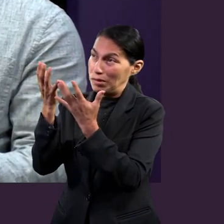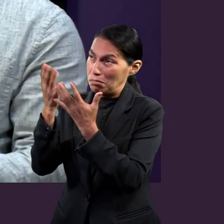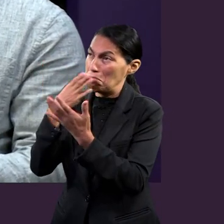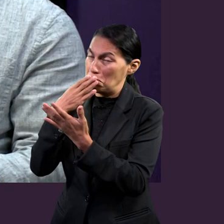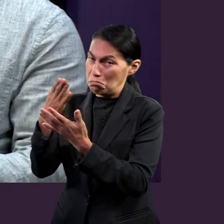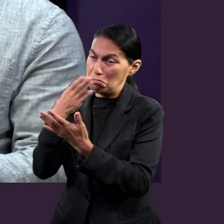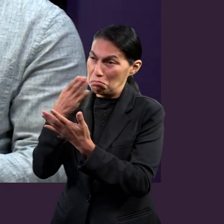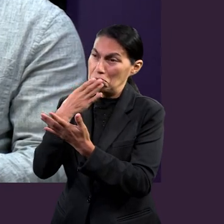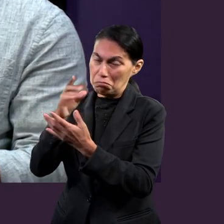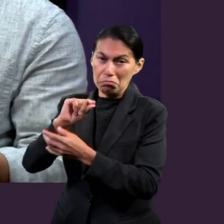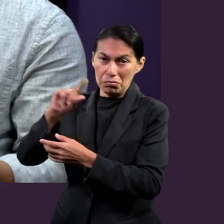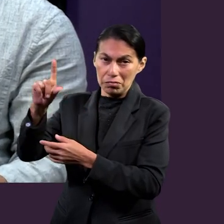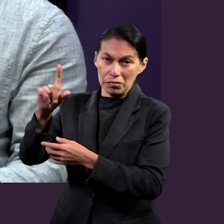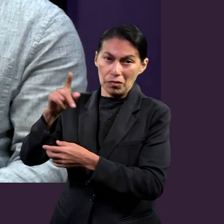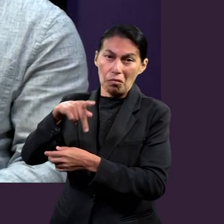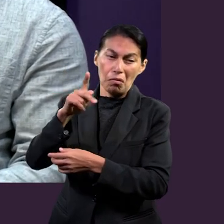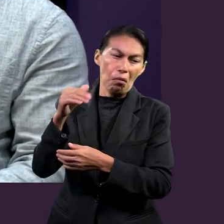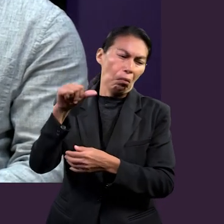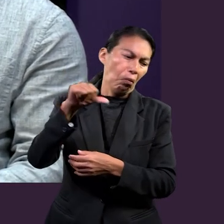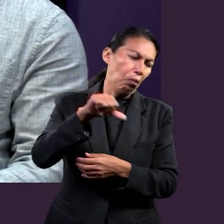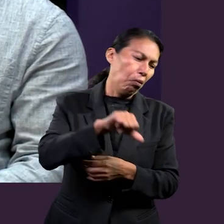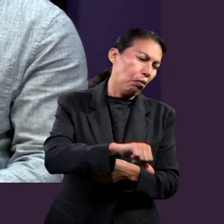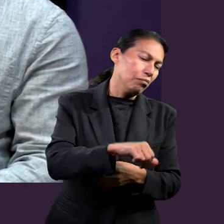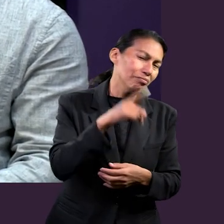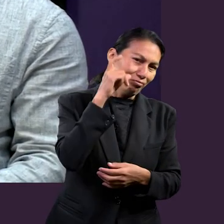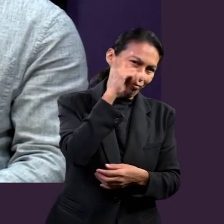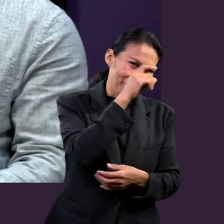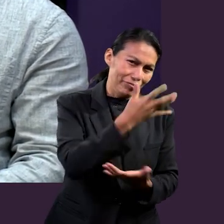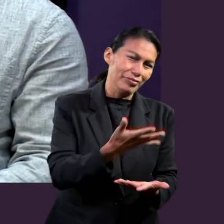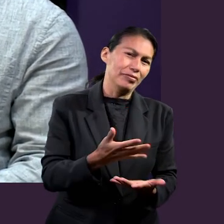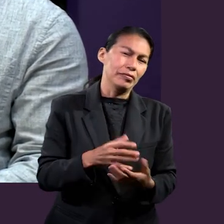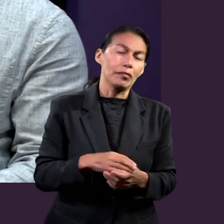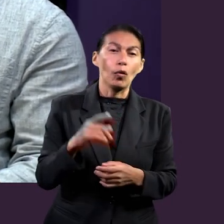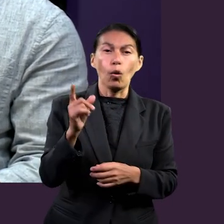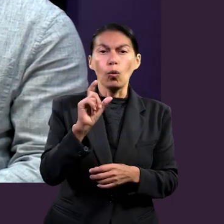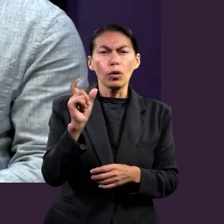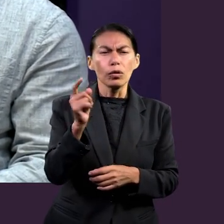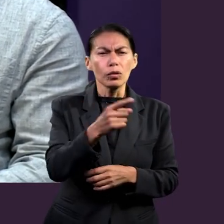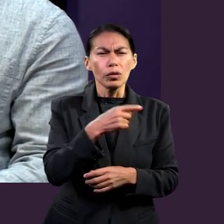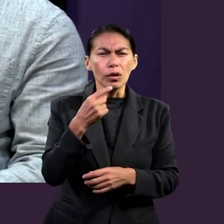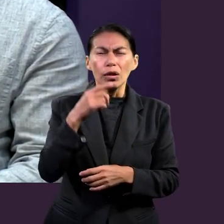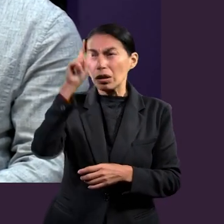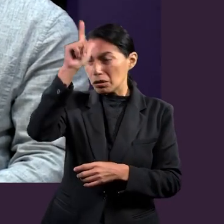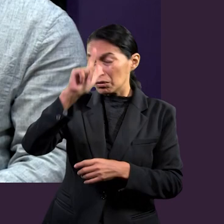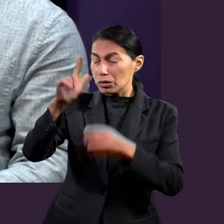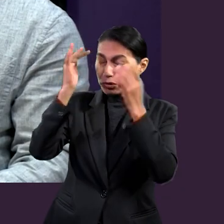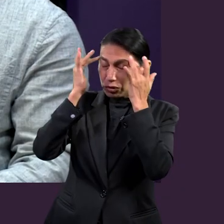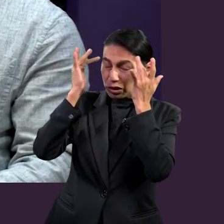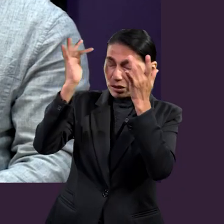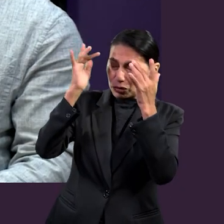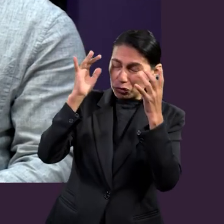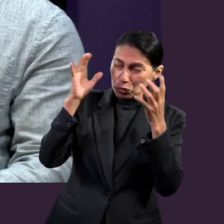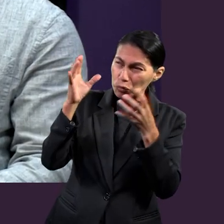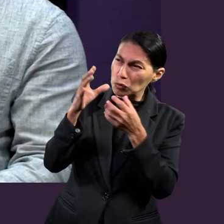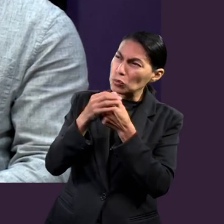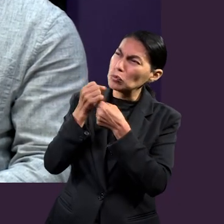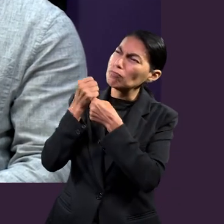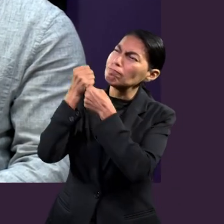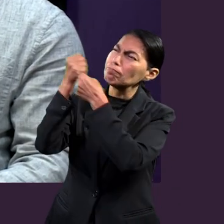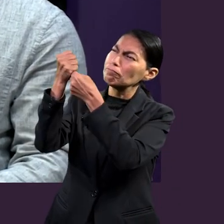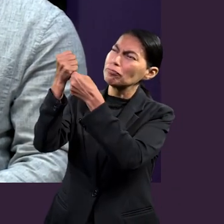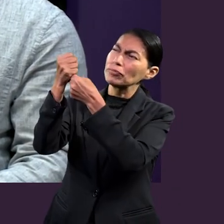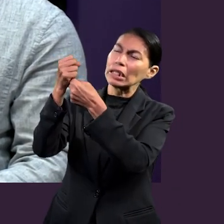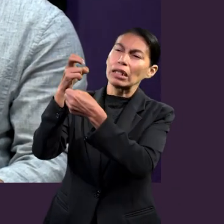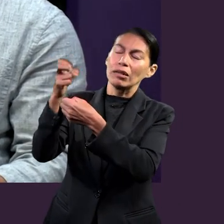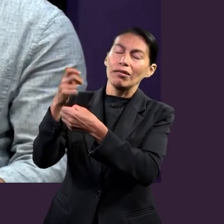en la lección vemos la forma en que uno es transformado en sí, viendo al espíritu. Entonces, creo que los efesios tenían conocimiento